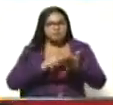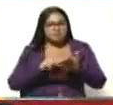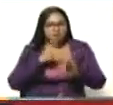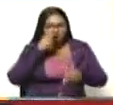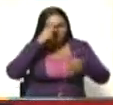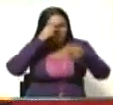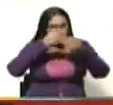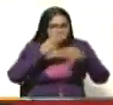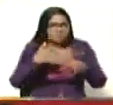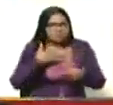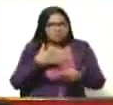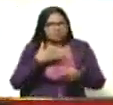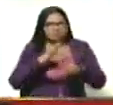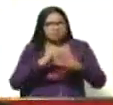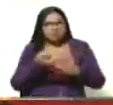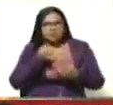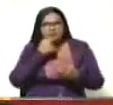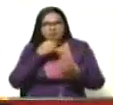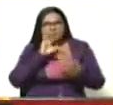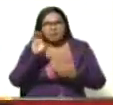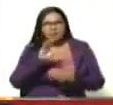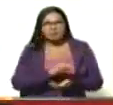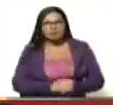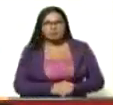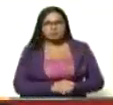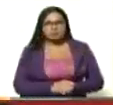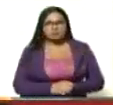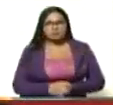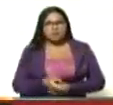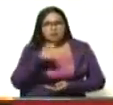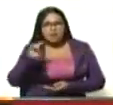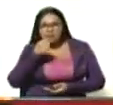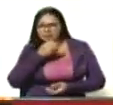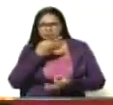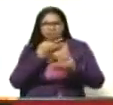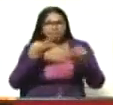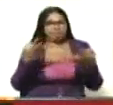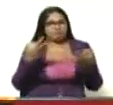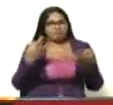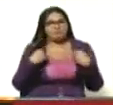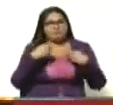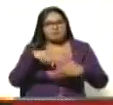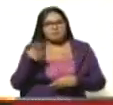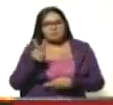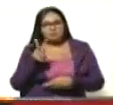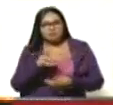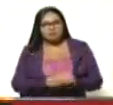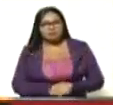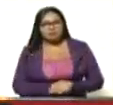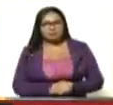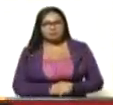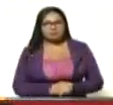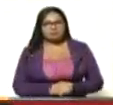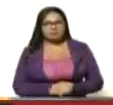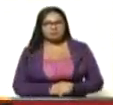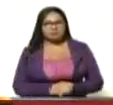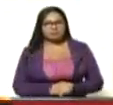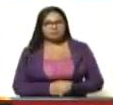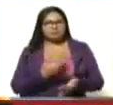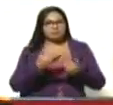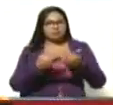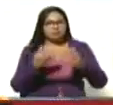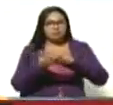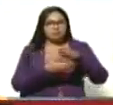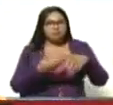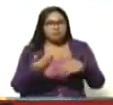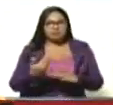honrada con este hermoso país, con la gente tan maravillosa. Y que a pesar de la